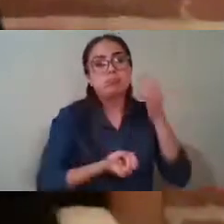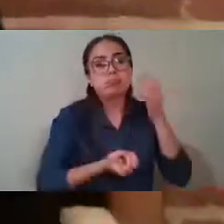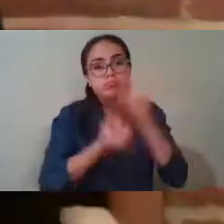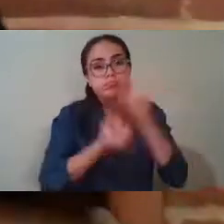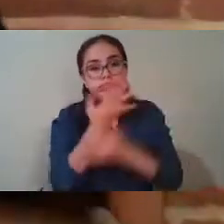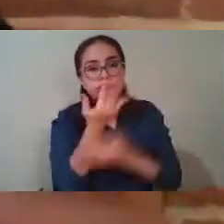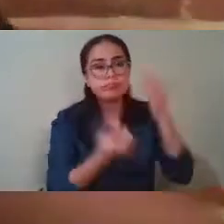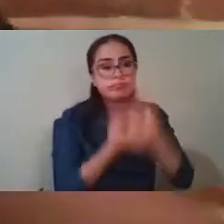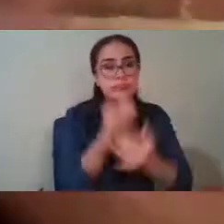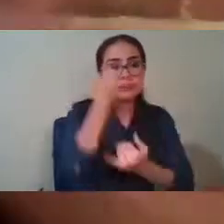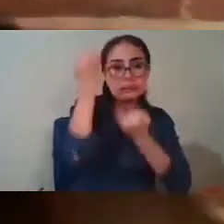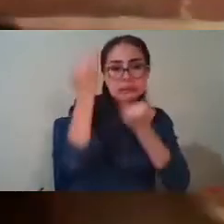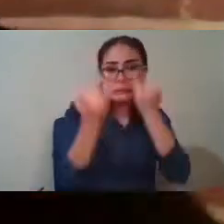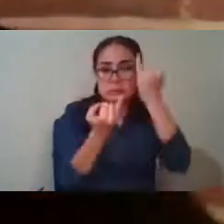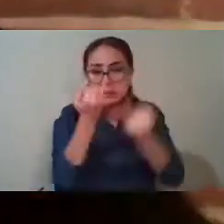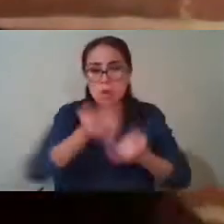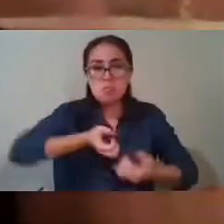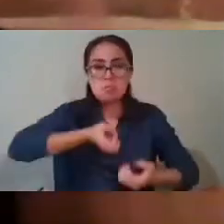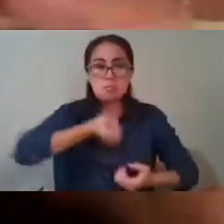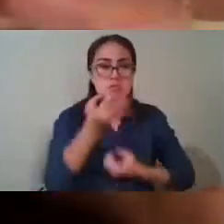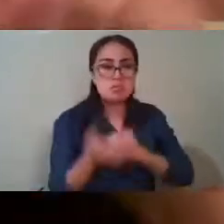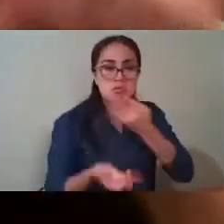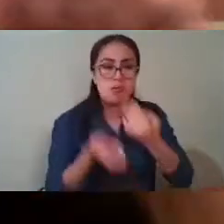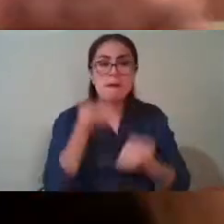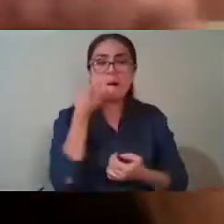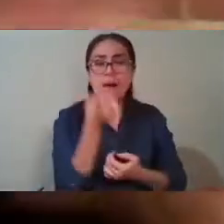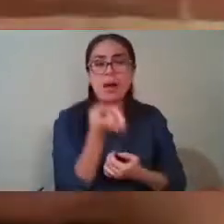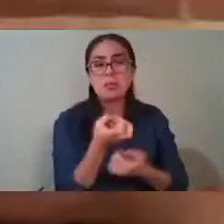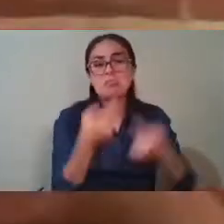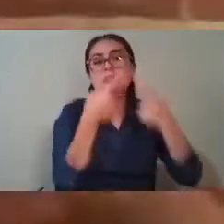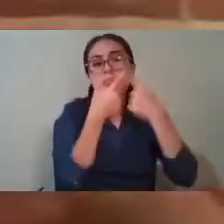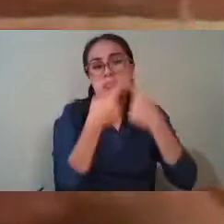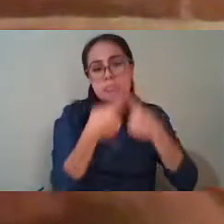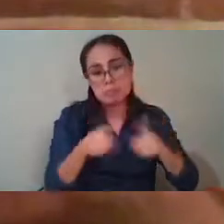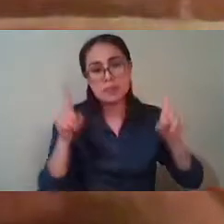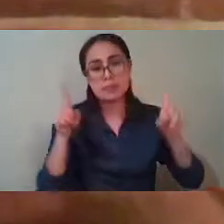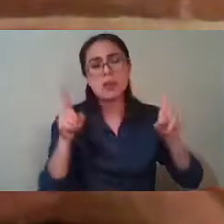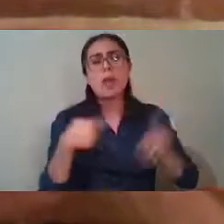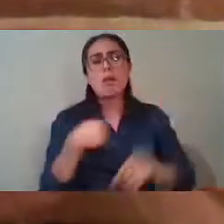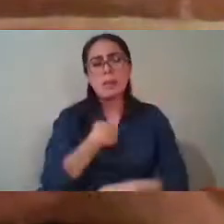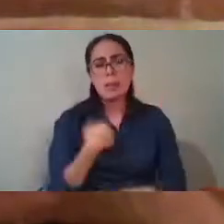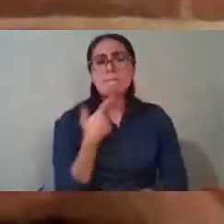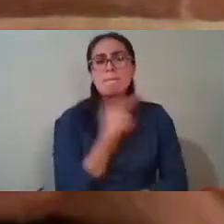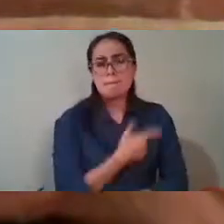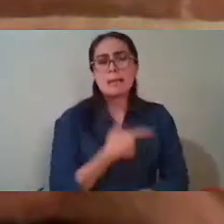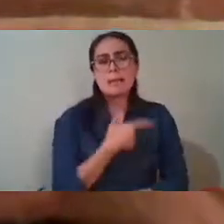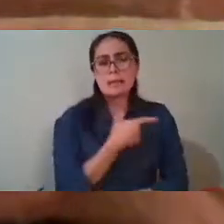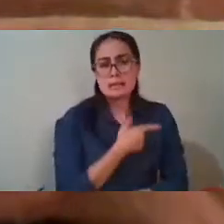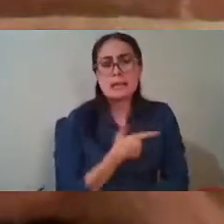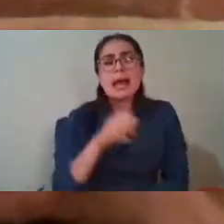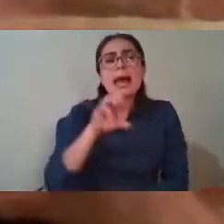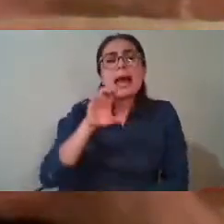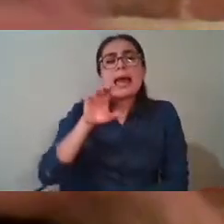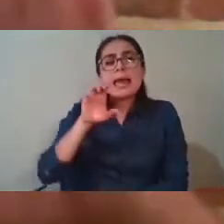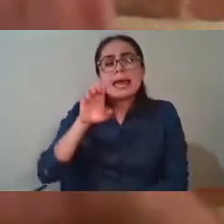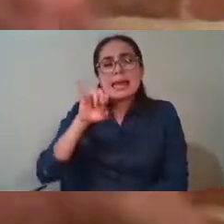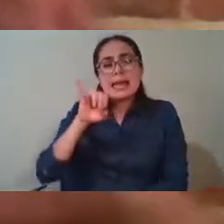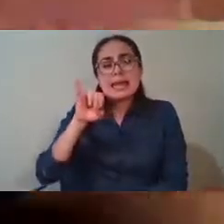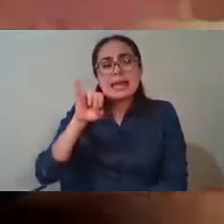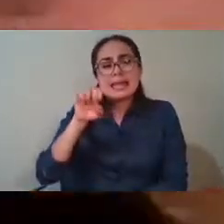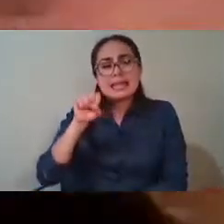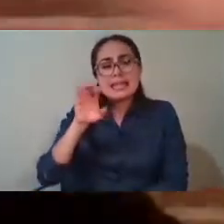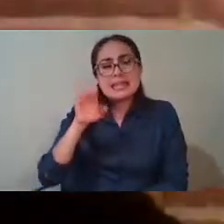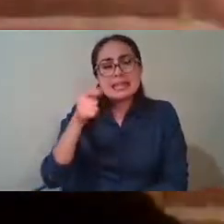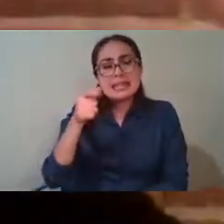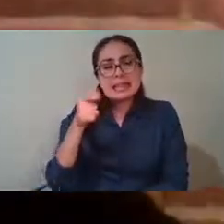digo, a este lugar de reconocimiento. Me gusta mucho el concepto de exégesis, porque creo,